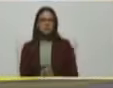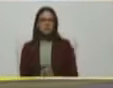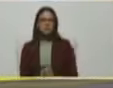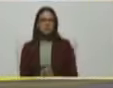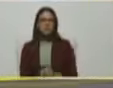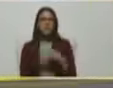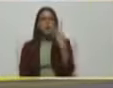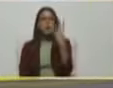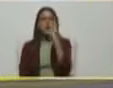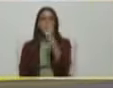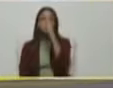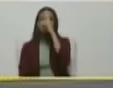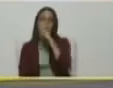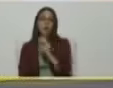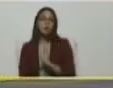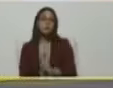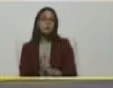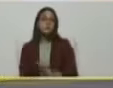41 años.